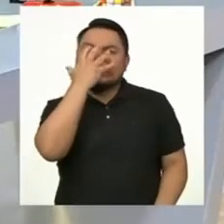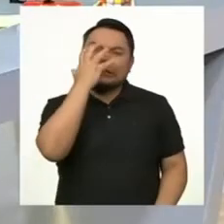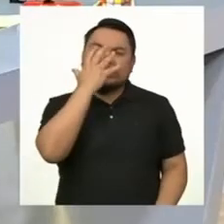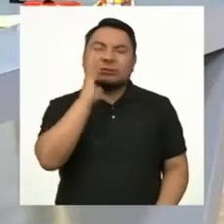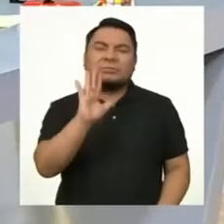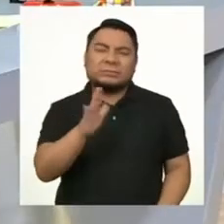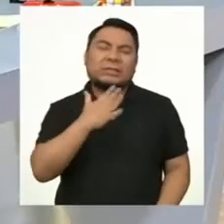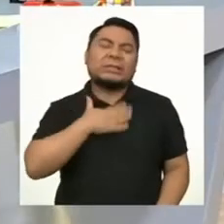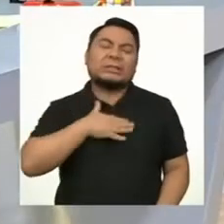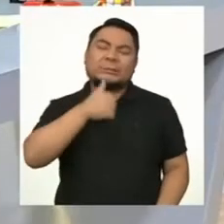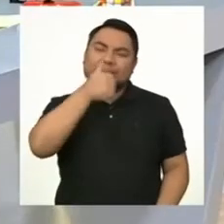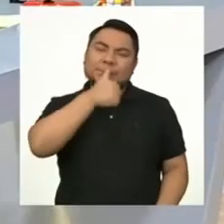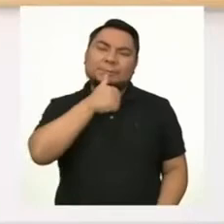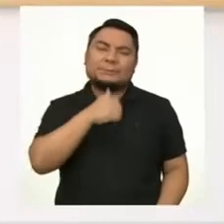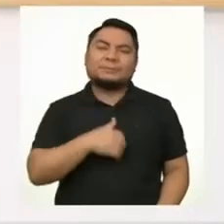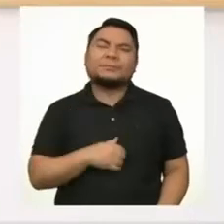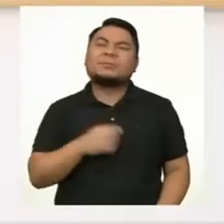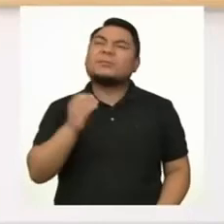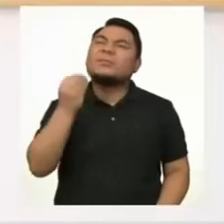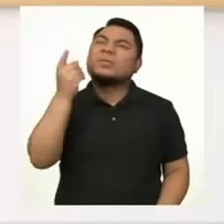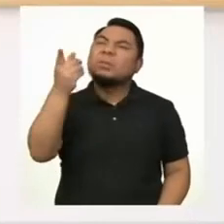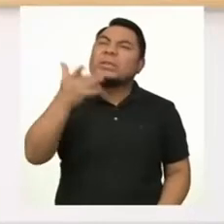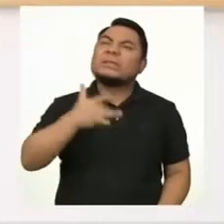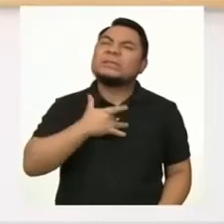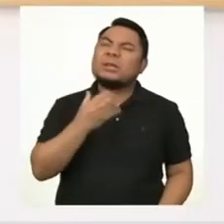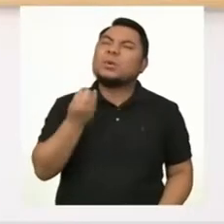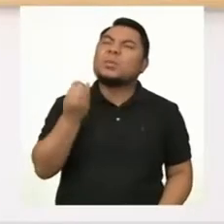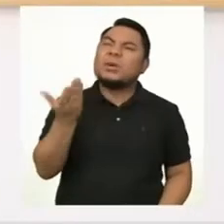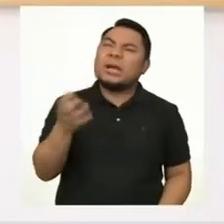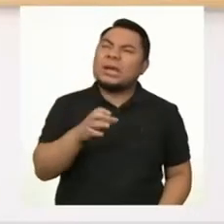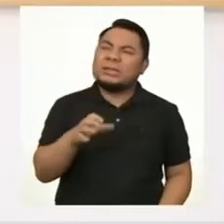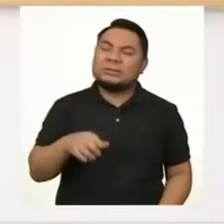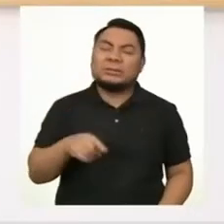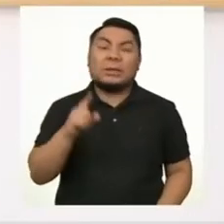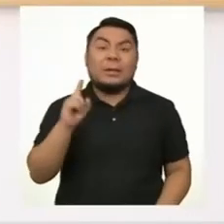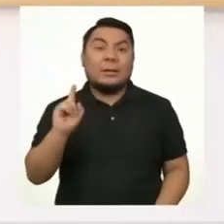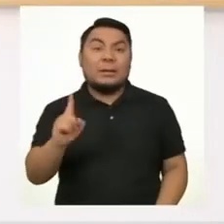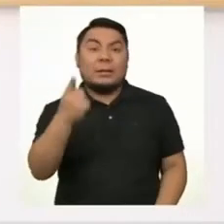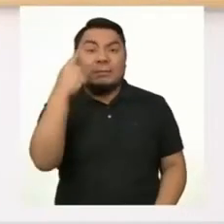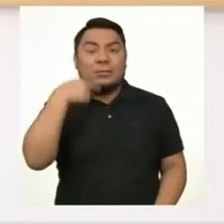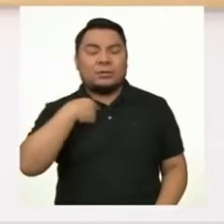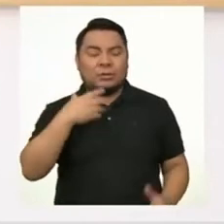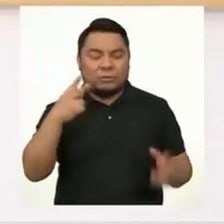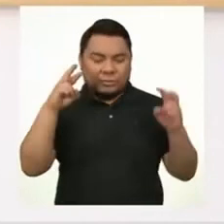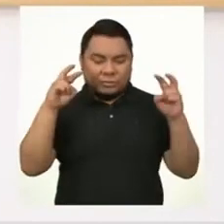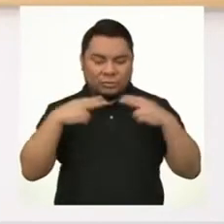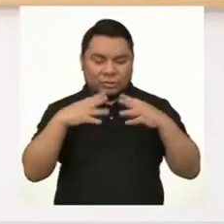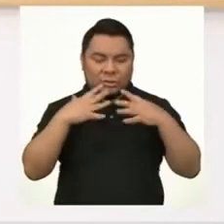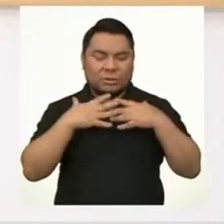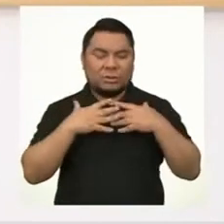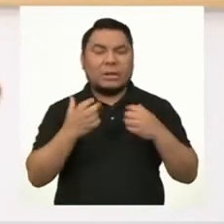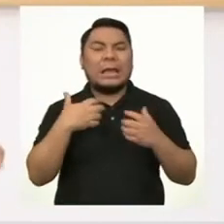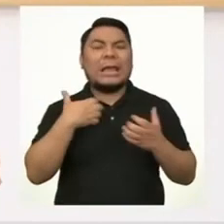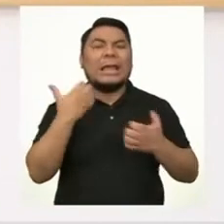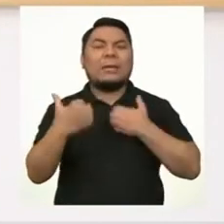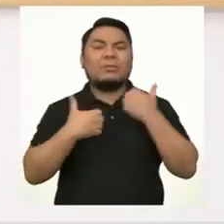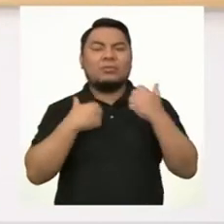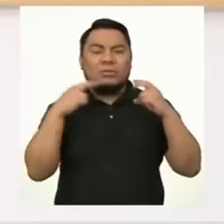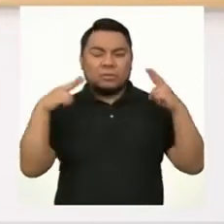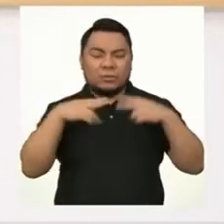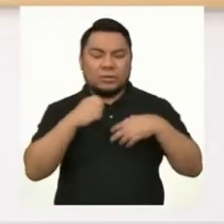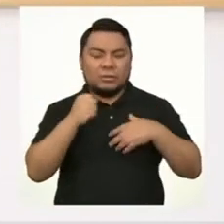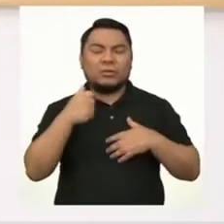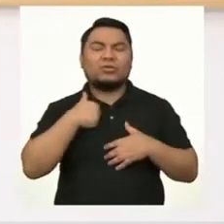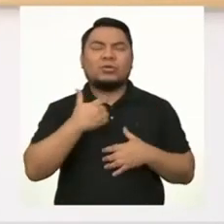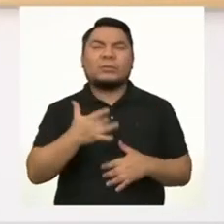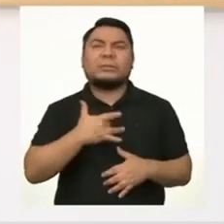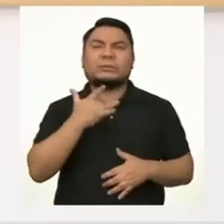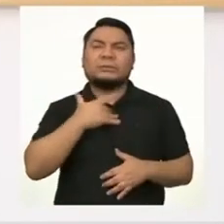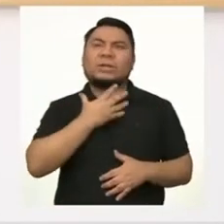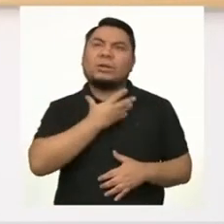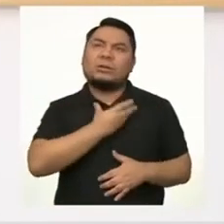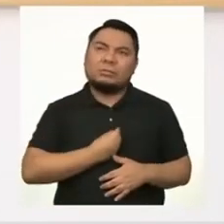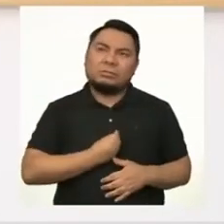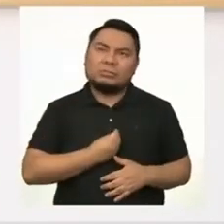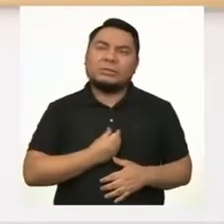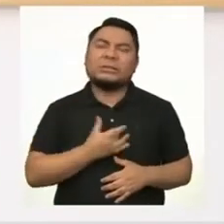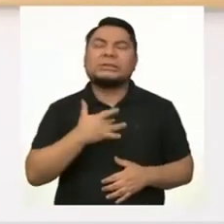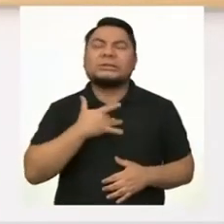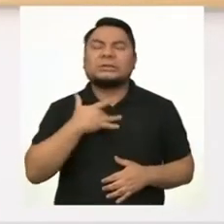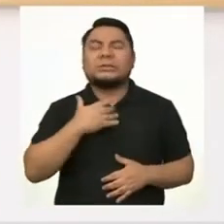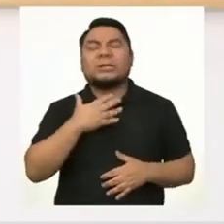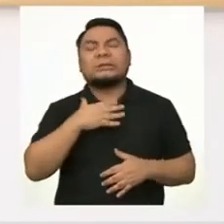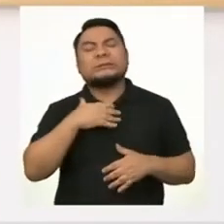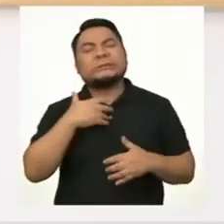hace cuando se siente así? Creo que primero es reconocer mis emociones, decirnos, ok, me siento triste o siento